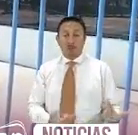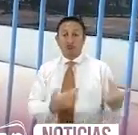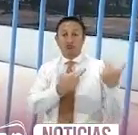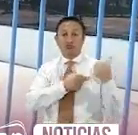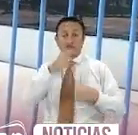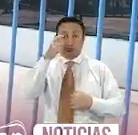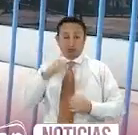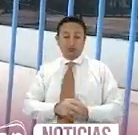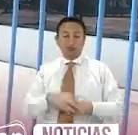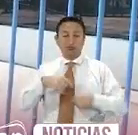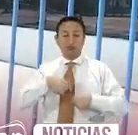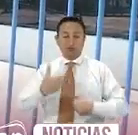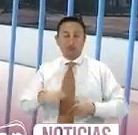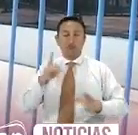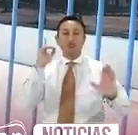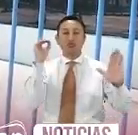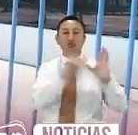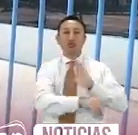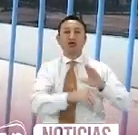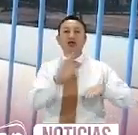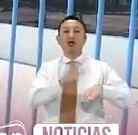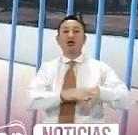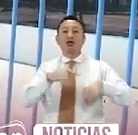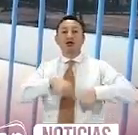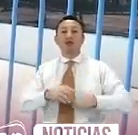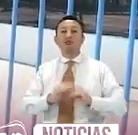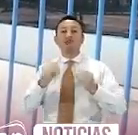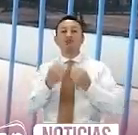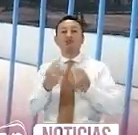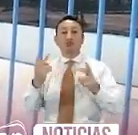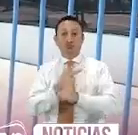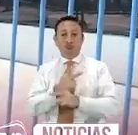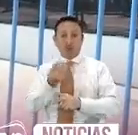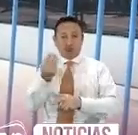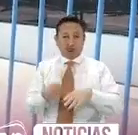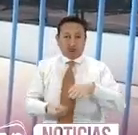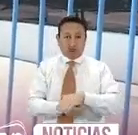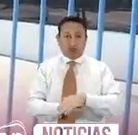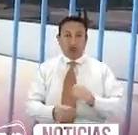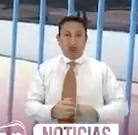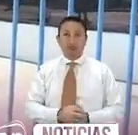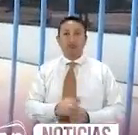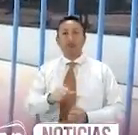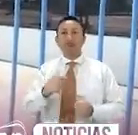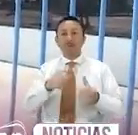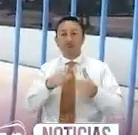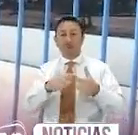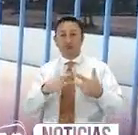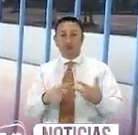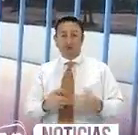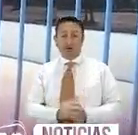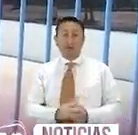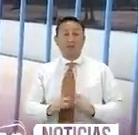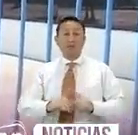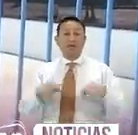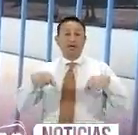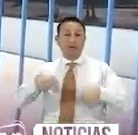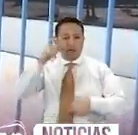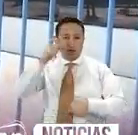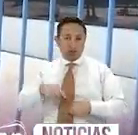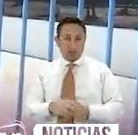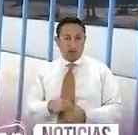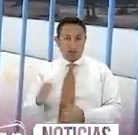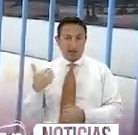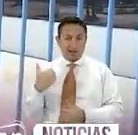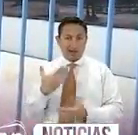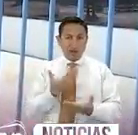a formular cargos por un presunto delito de delincuencia organizada, tal vez concusión y otros delitos más. Sin embargo, todavía fiscalía todavía no cuenta con todos